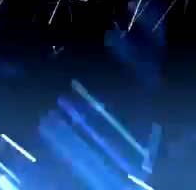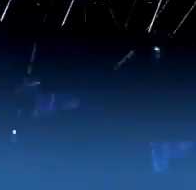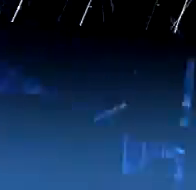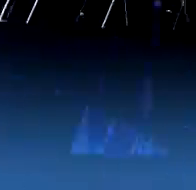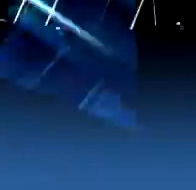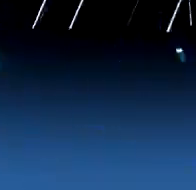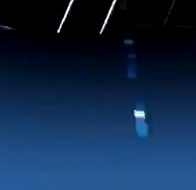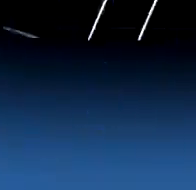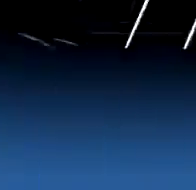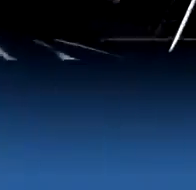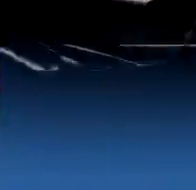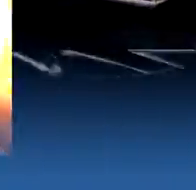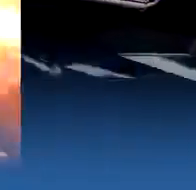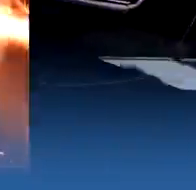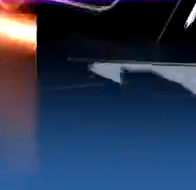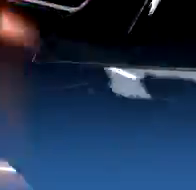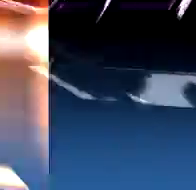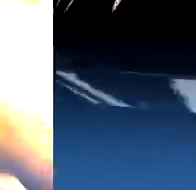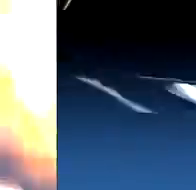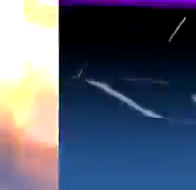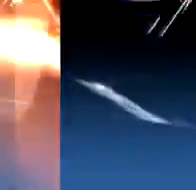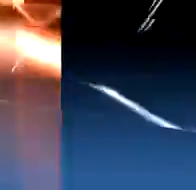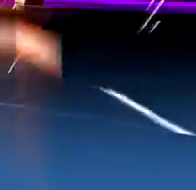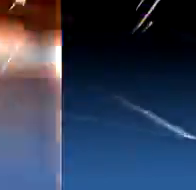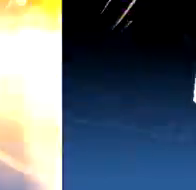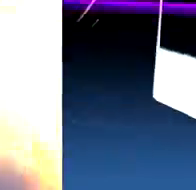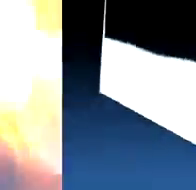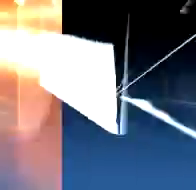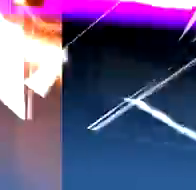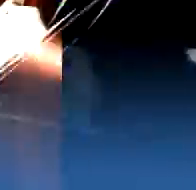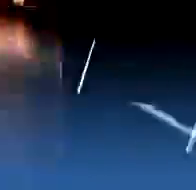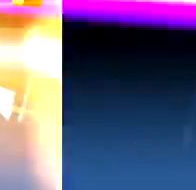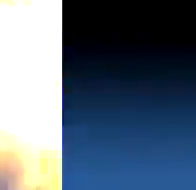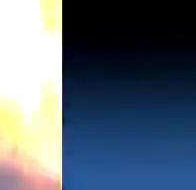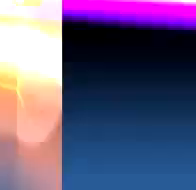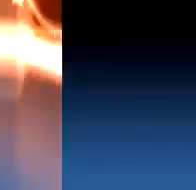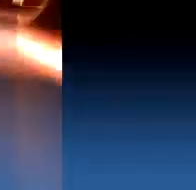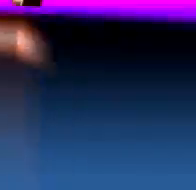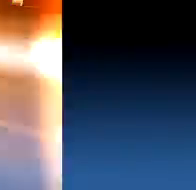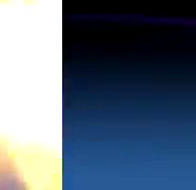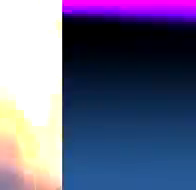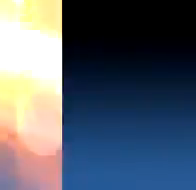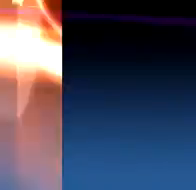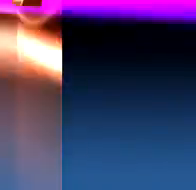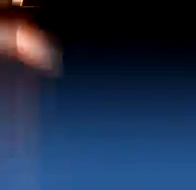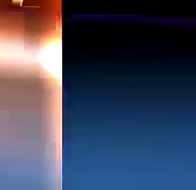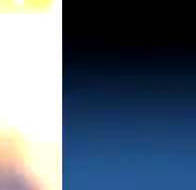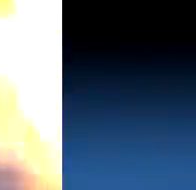Abierta.